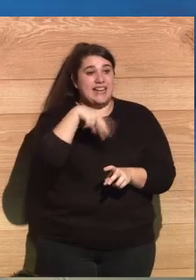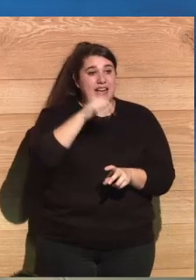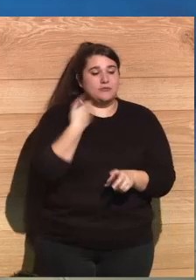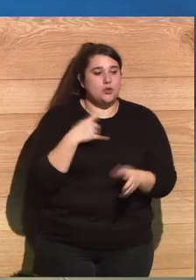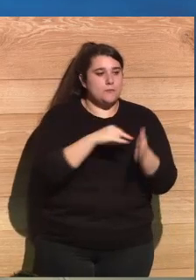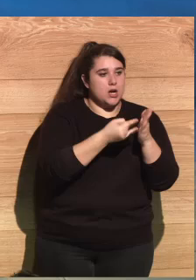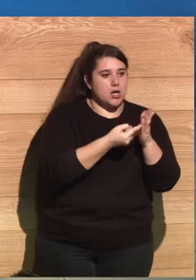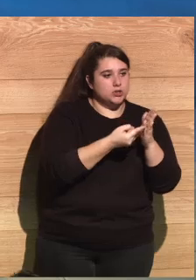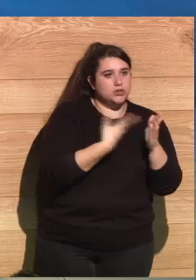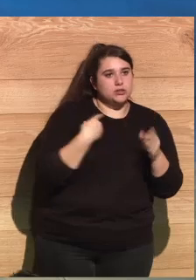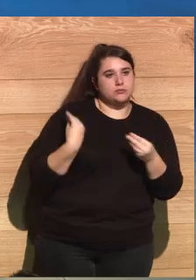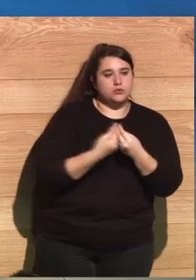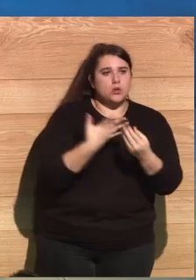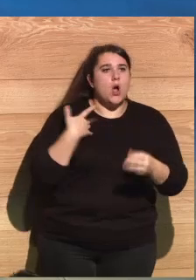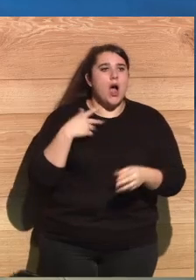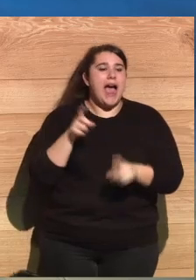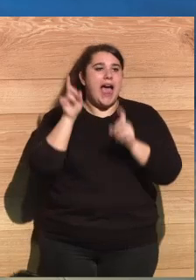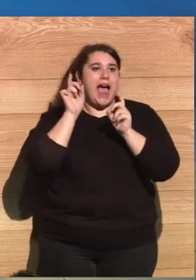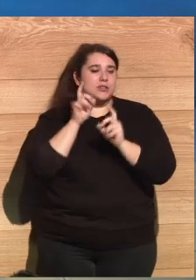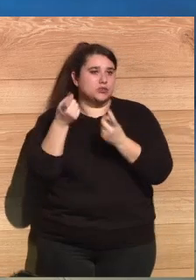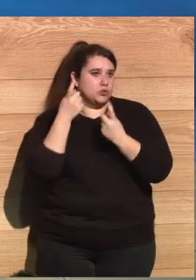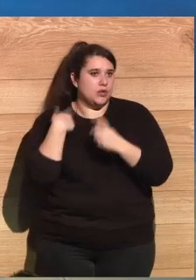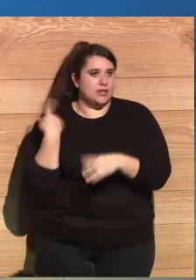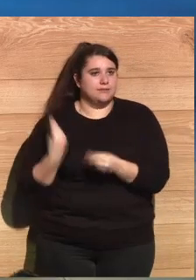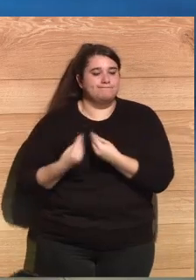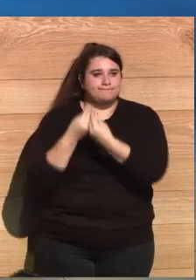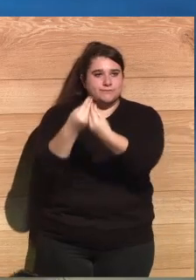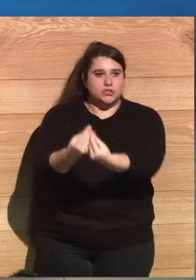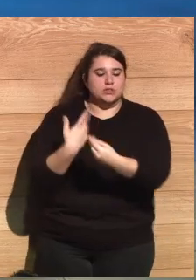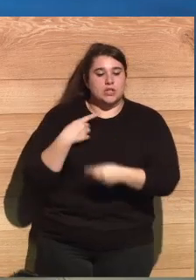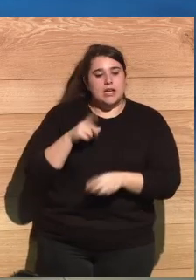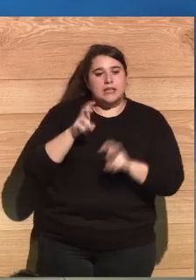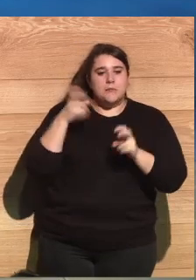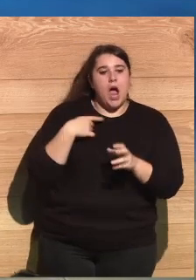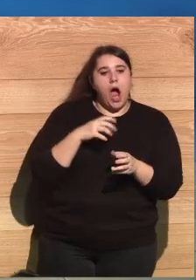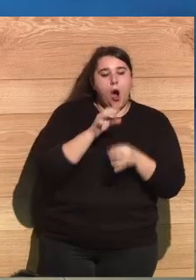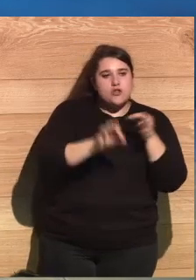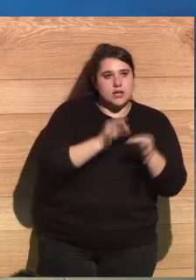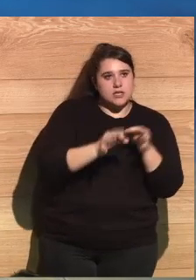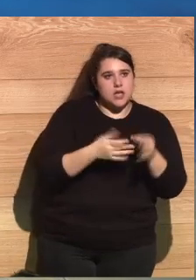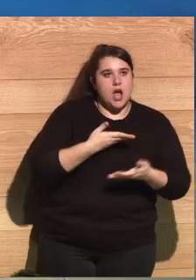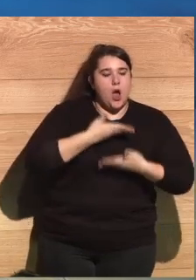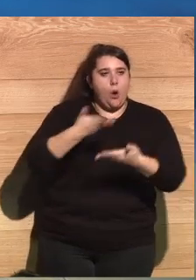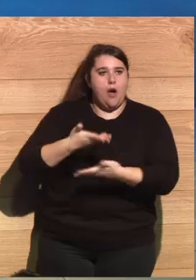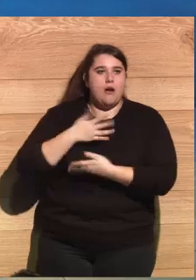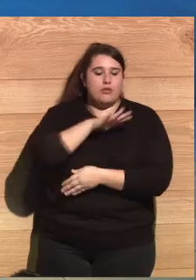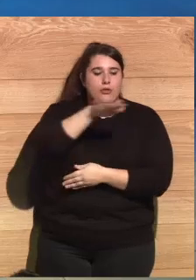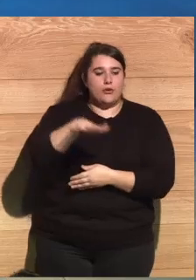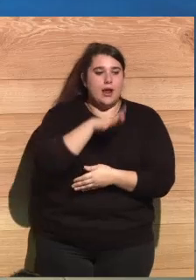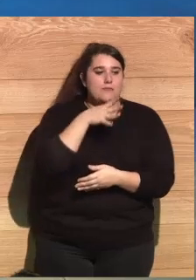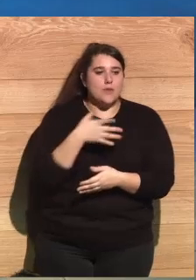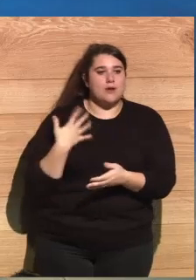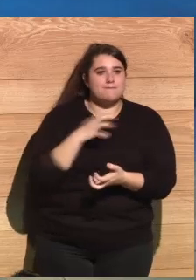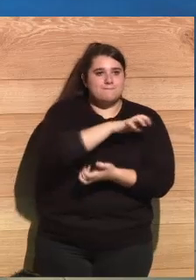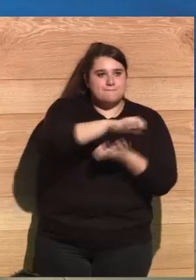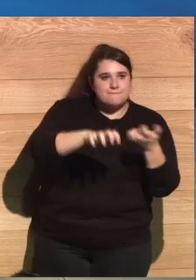estudiantes, con Hanson, que es una organización que estábamos, de ayudar a distintas zonas que habían quedado muy